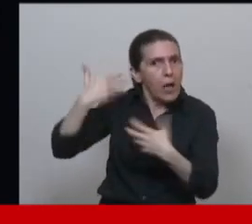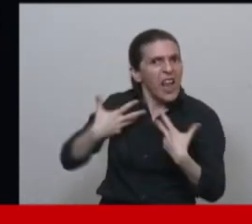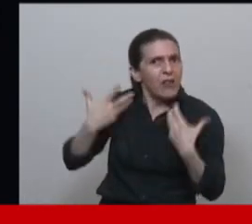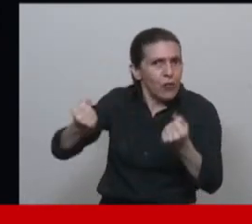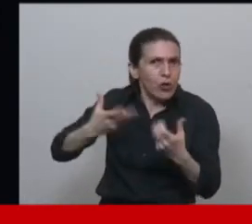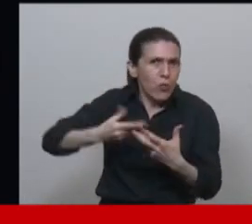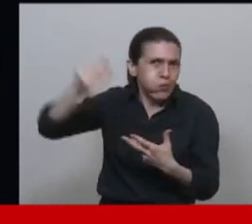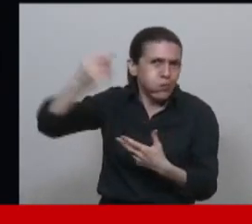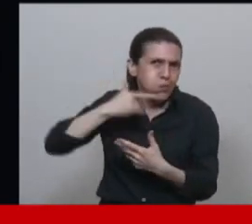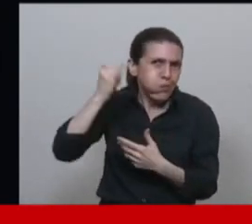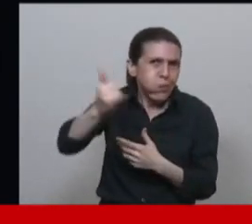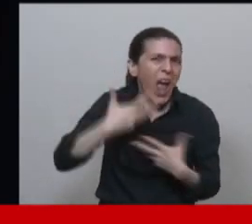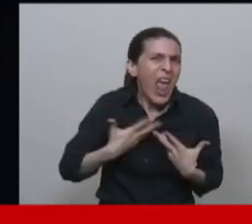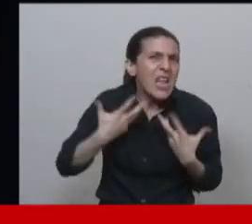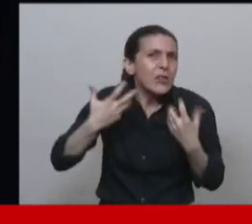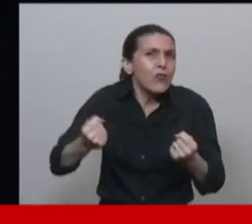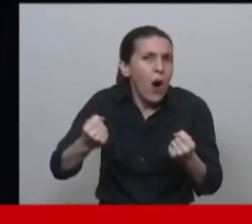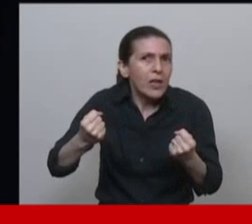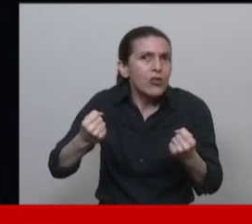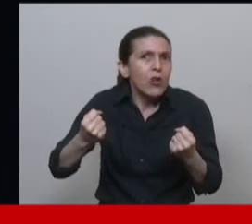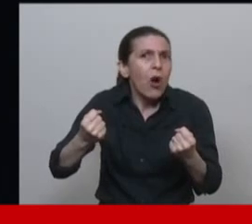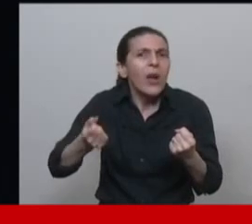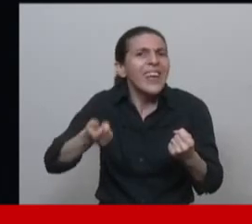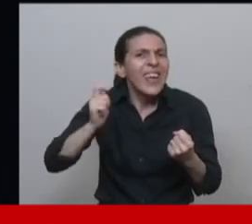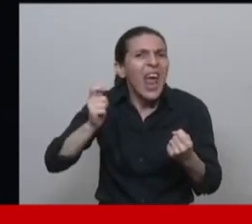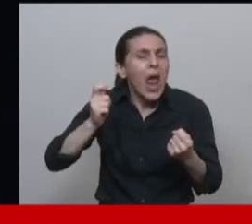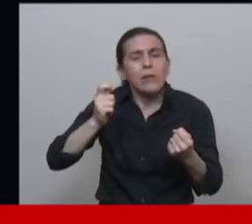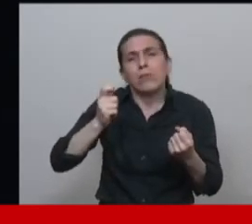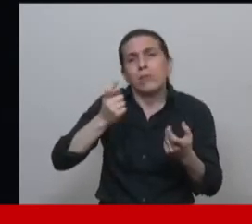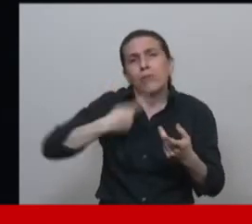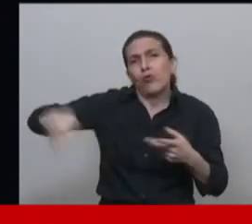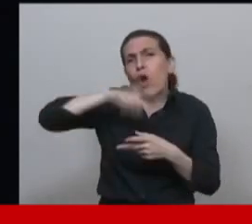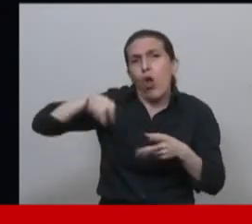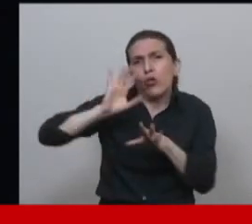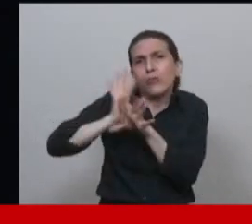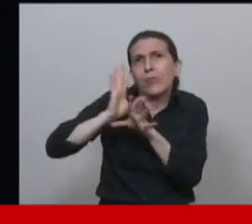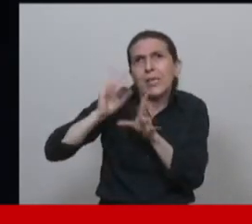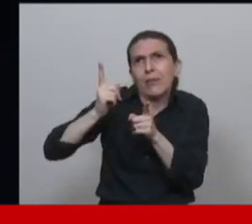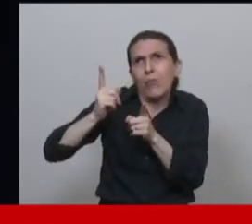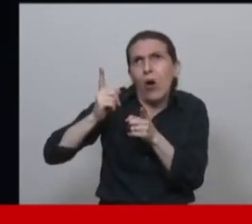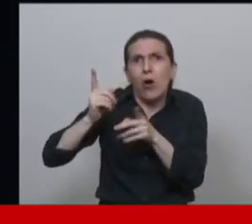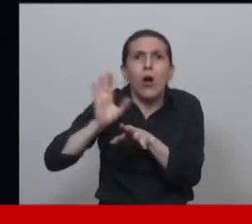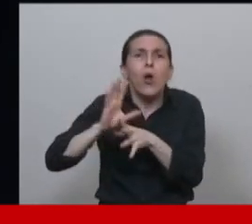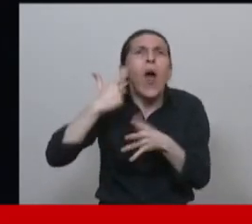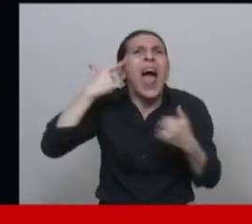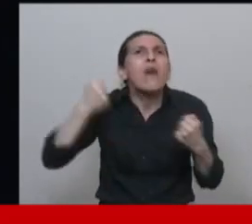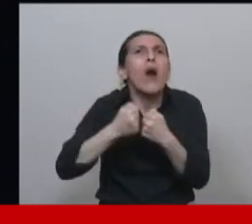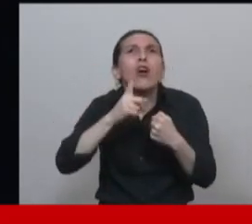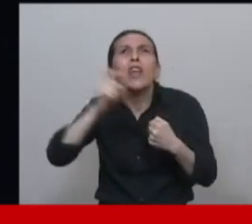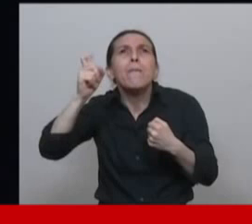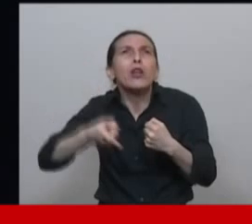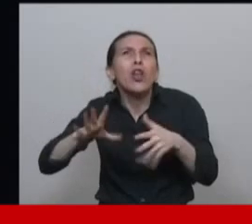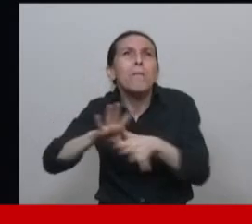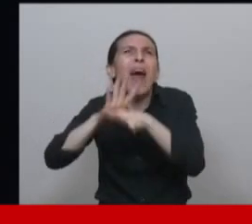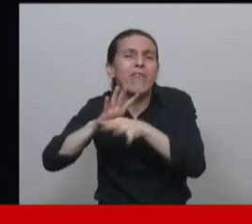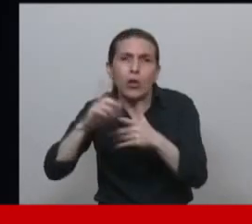veces, un esfuerzo importante de parte de todas las partes involucradas. No existe el acuerdo perfecto, porque si